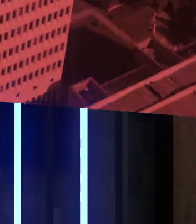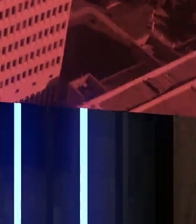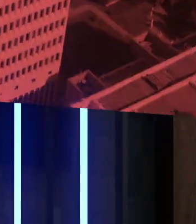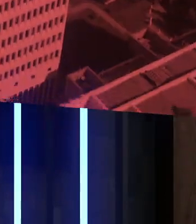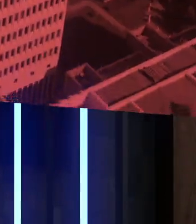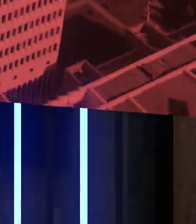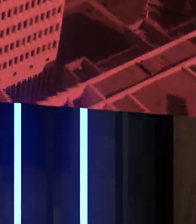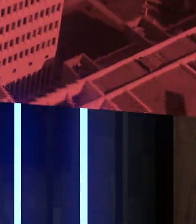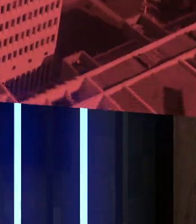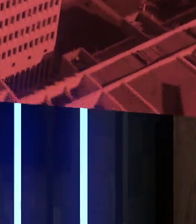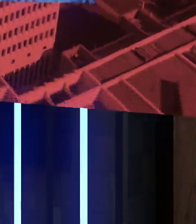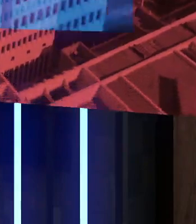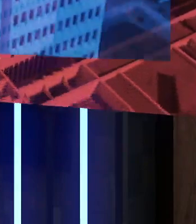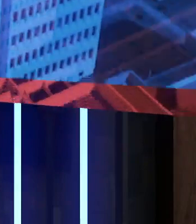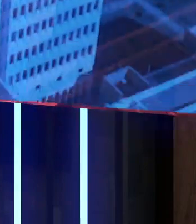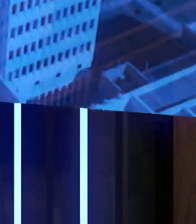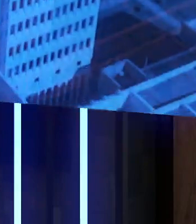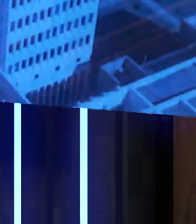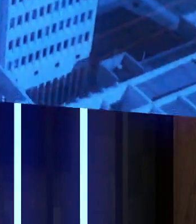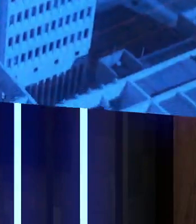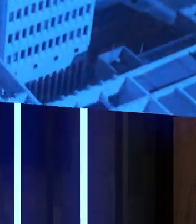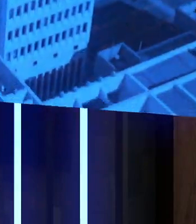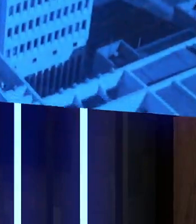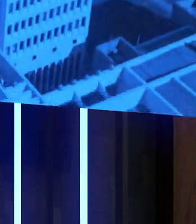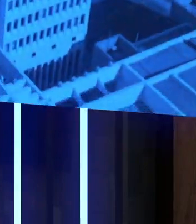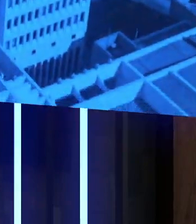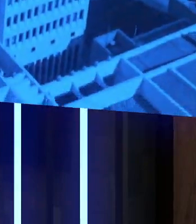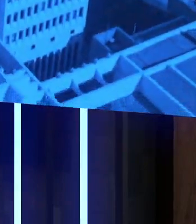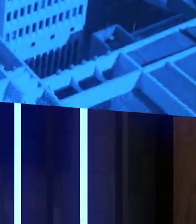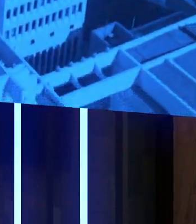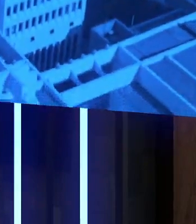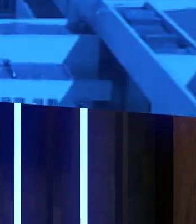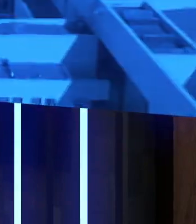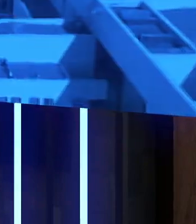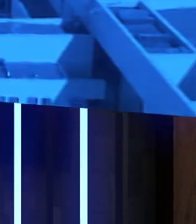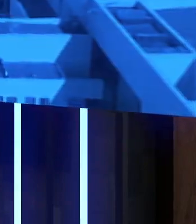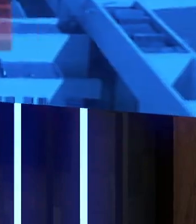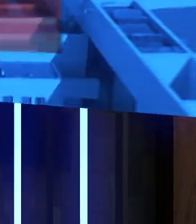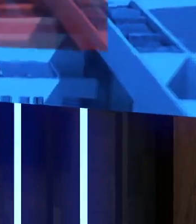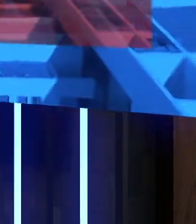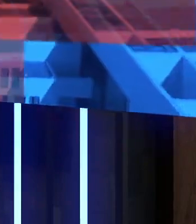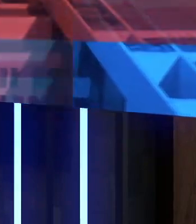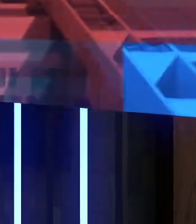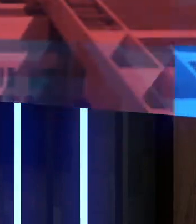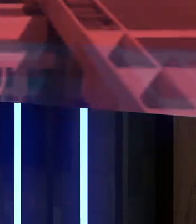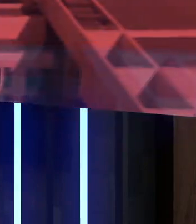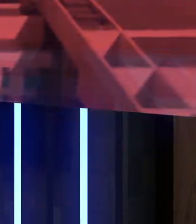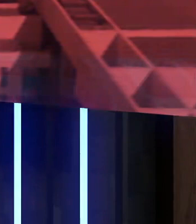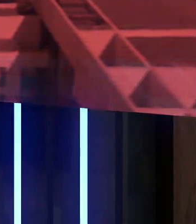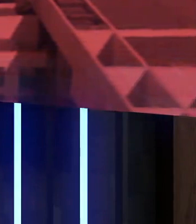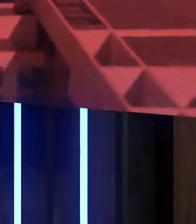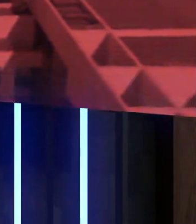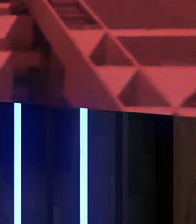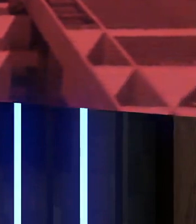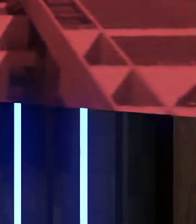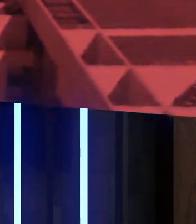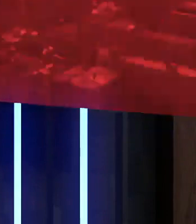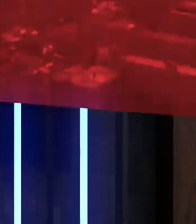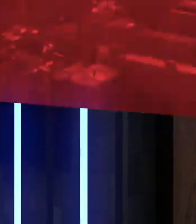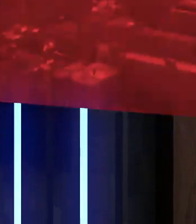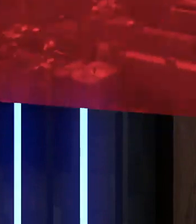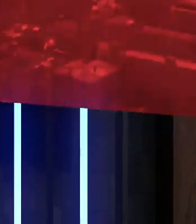Criminal, Interpol, tras sumar 128 votos a favor y uno en contra. Este organismo intergubernamental cuenta